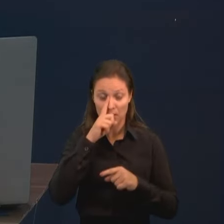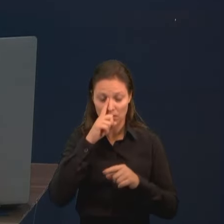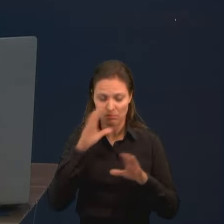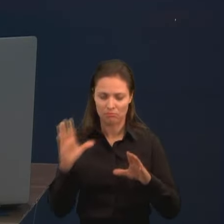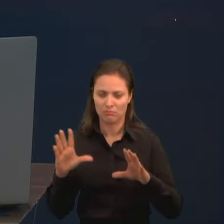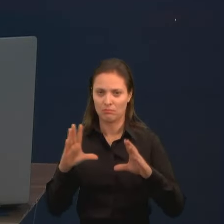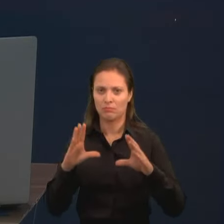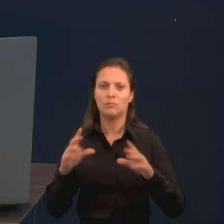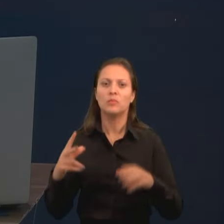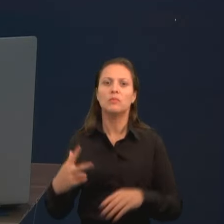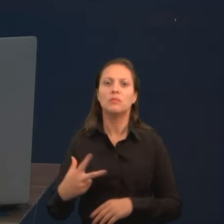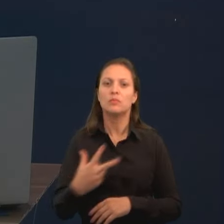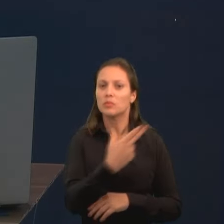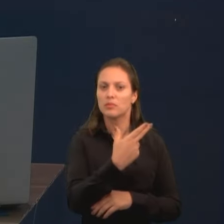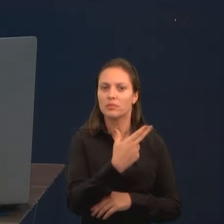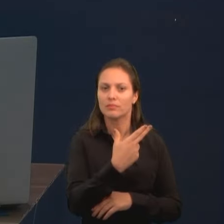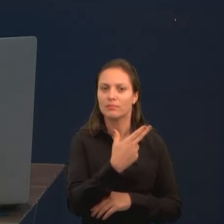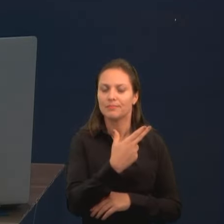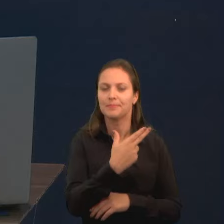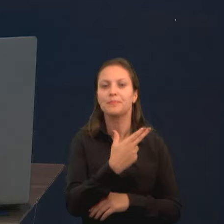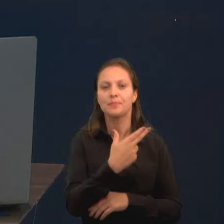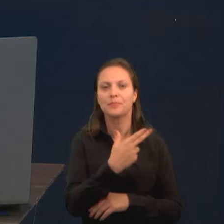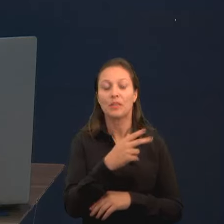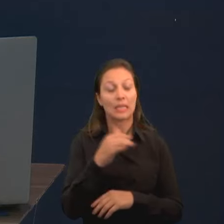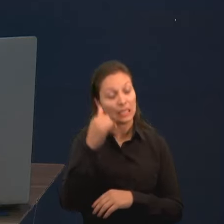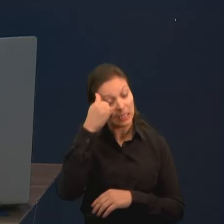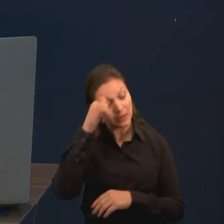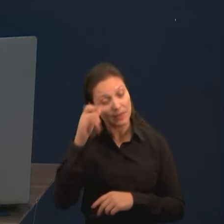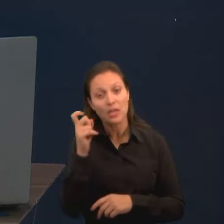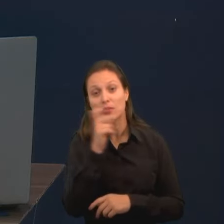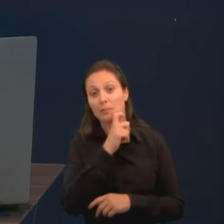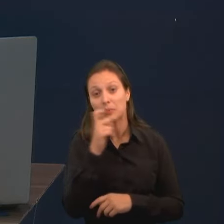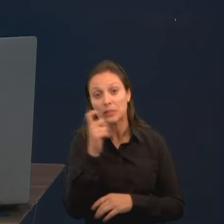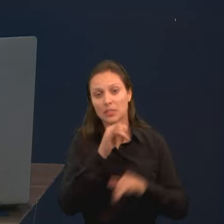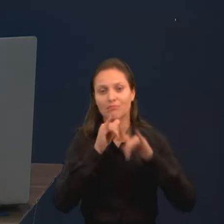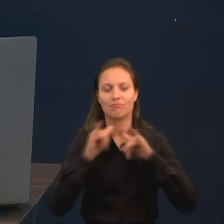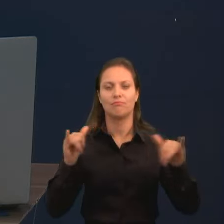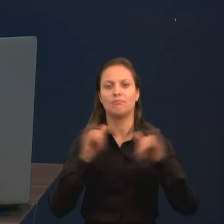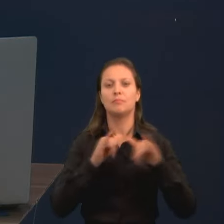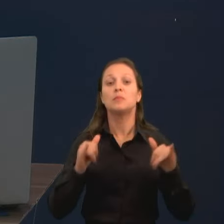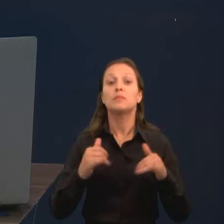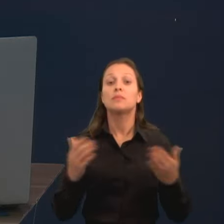extremistas en las teorías de